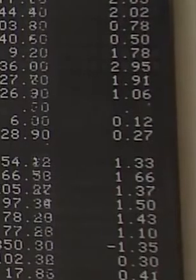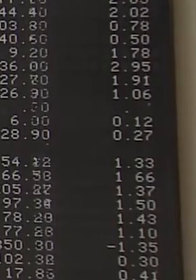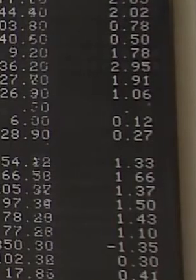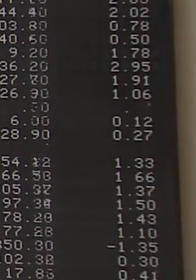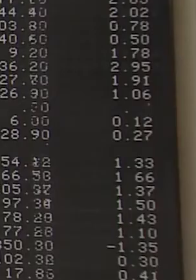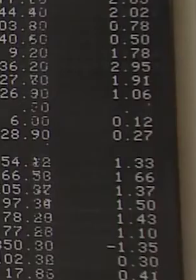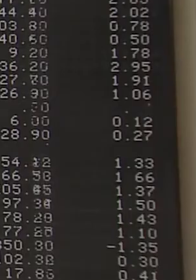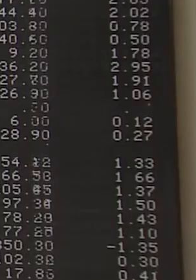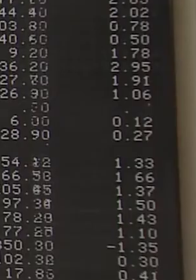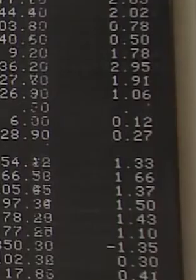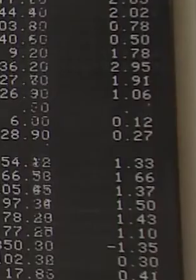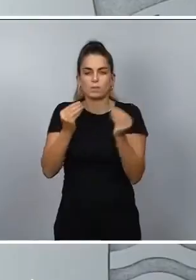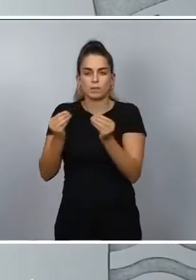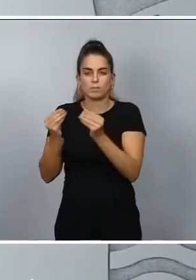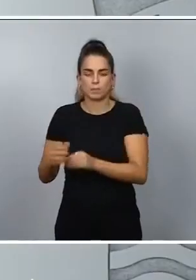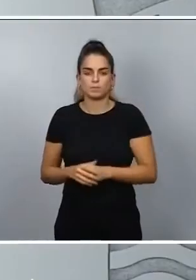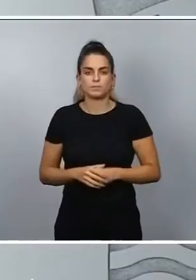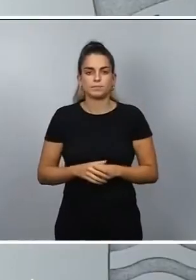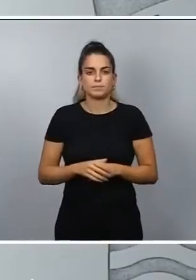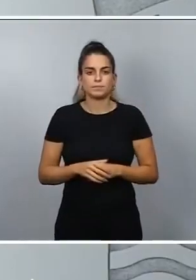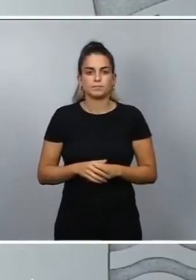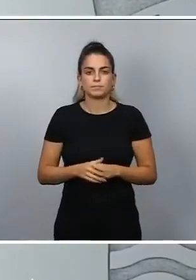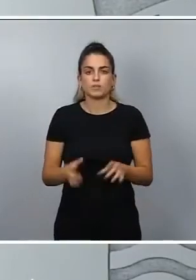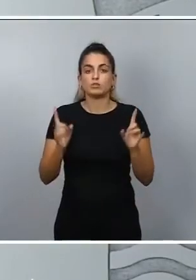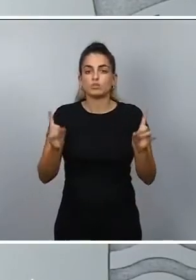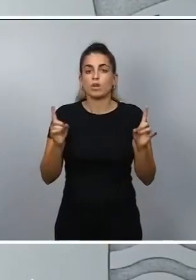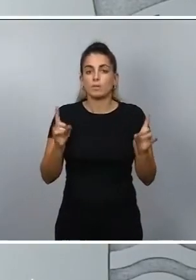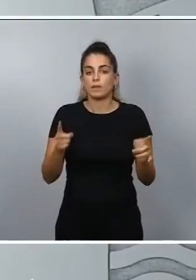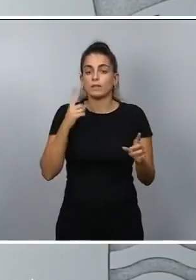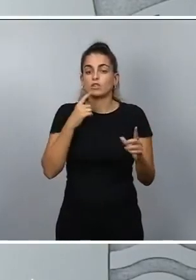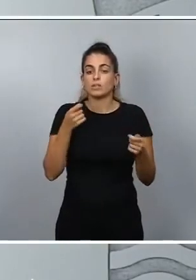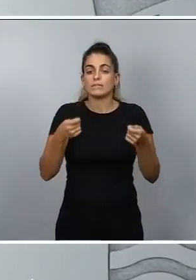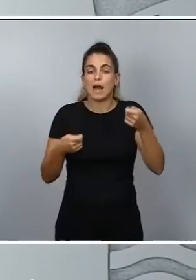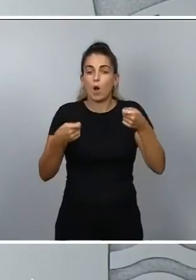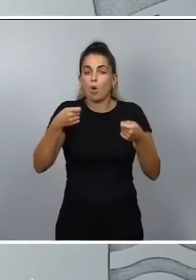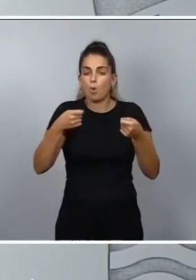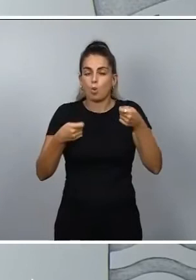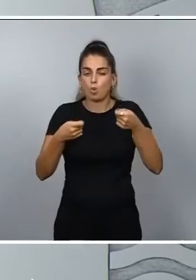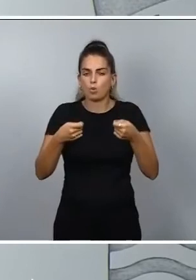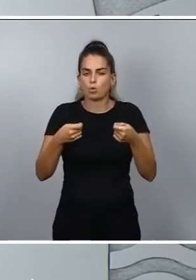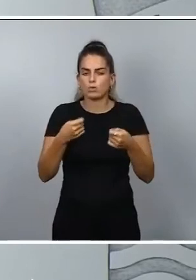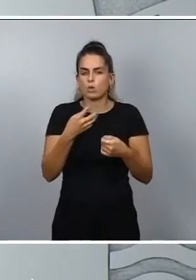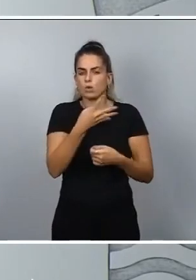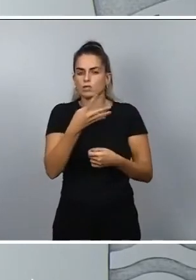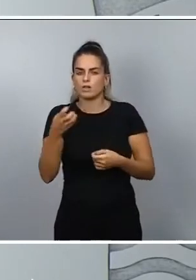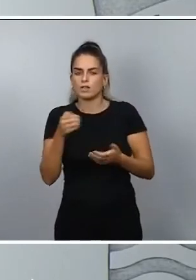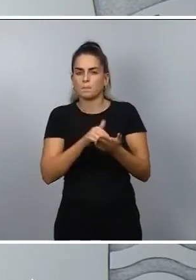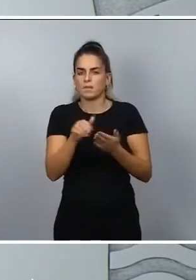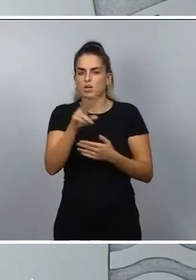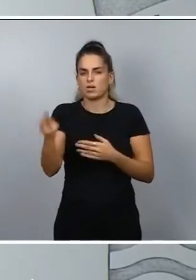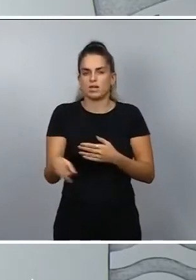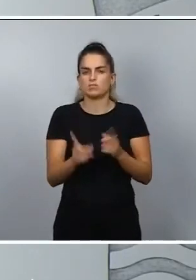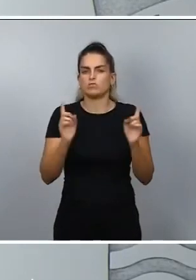sobre sociedades para grandes empresas sólo el pequeño ajuste que nosotros hacemos aporta en torno unos 400 millones de euros porque